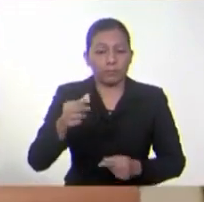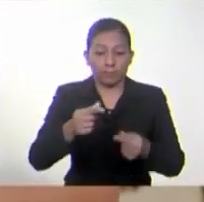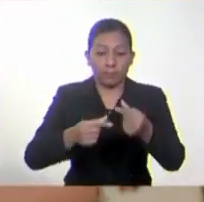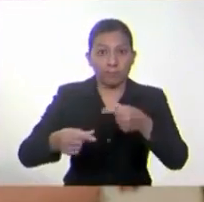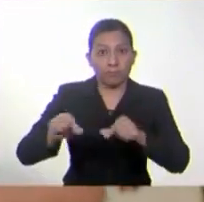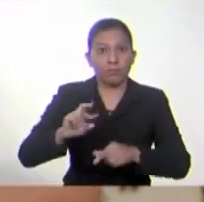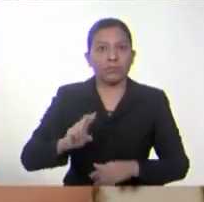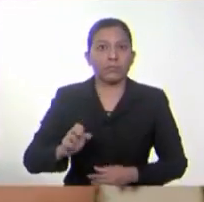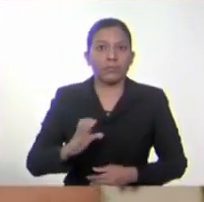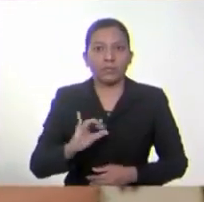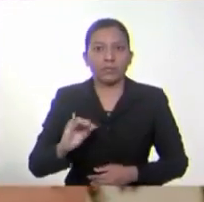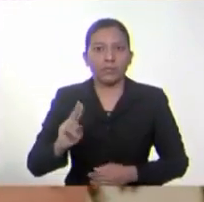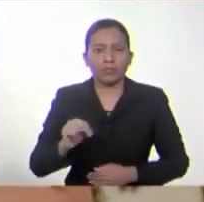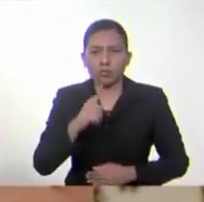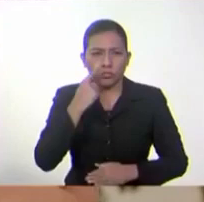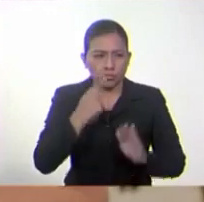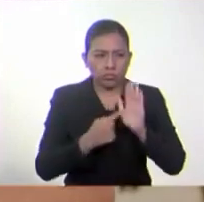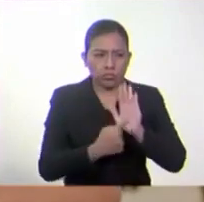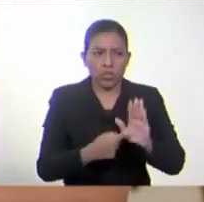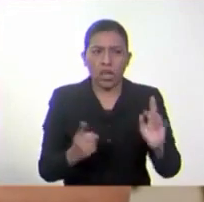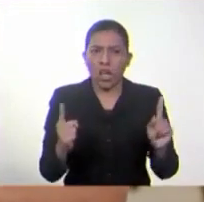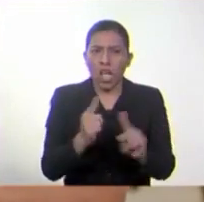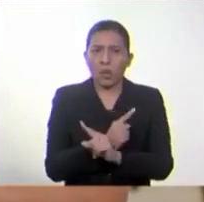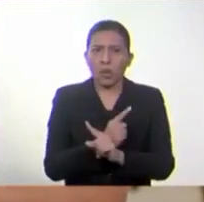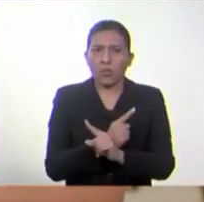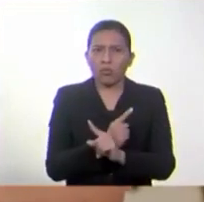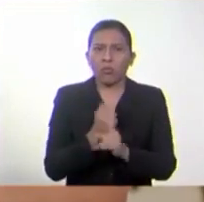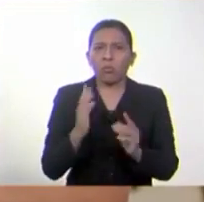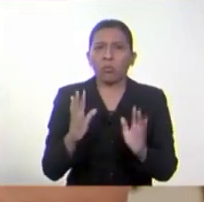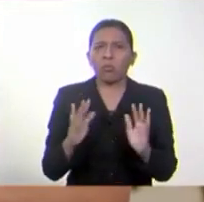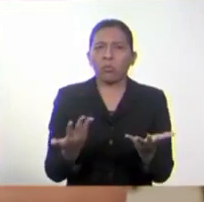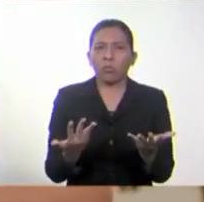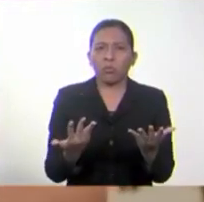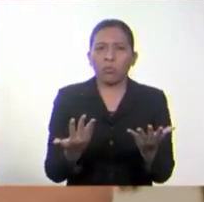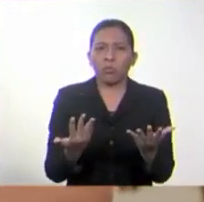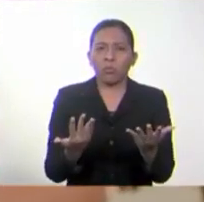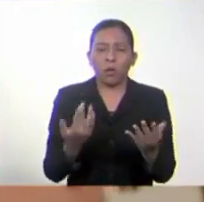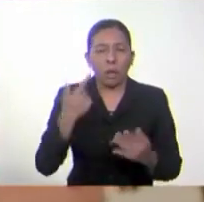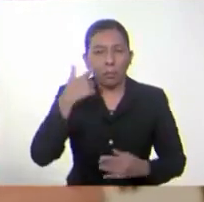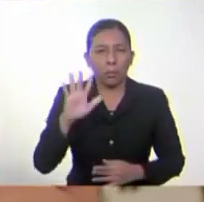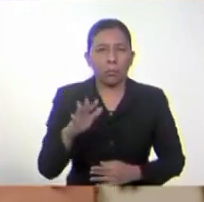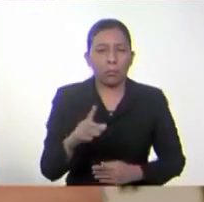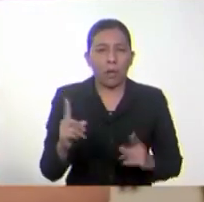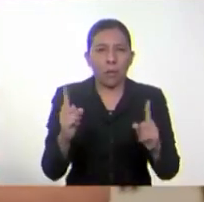puedes tener la evidencia que ha ocurrido un cambio químico diversas señales. Por ejemplo, el